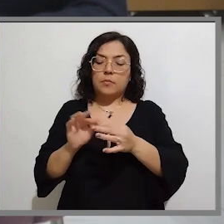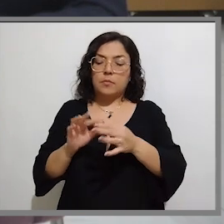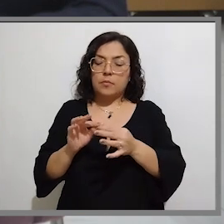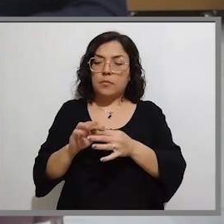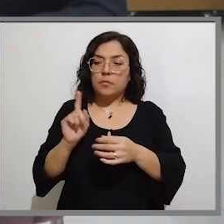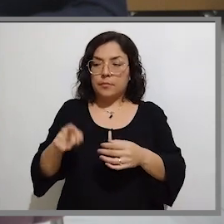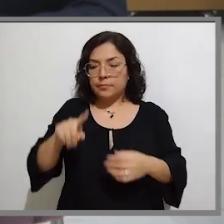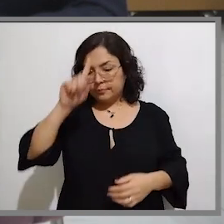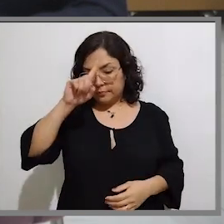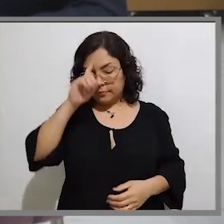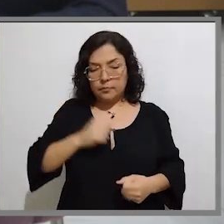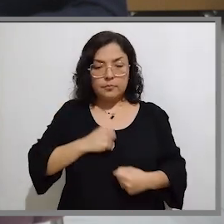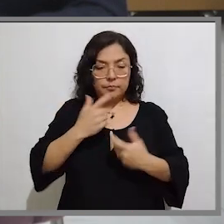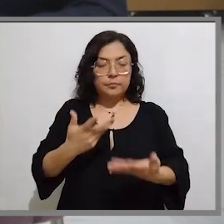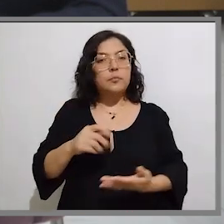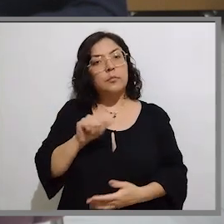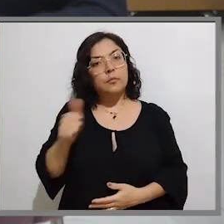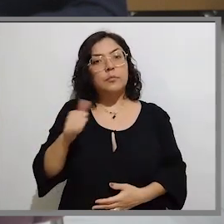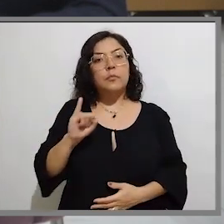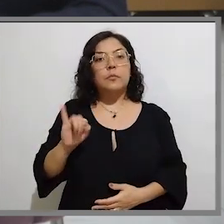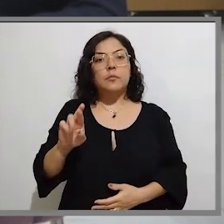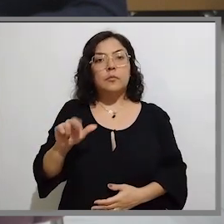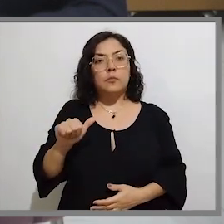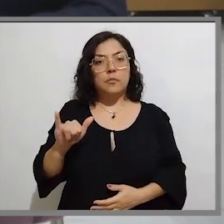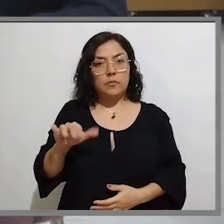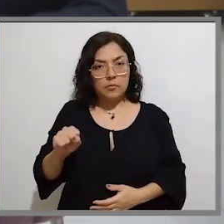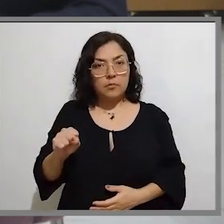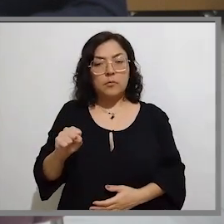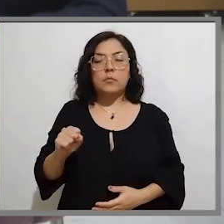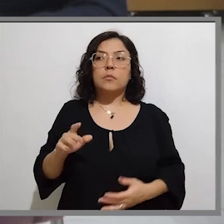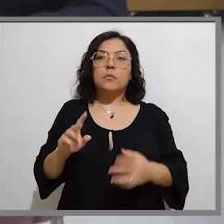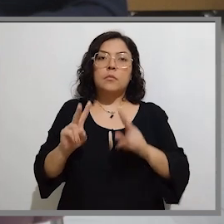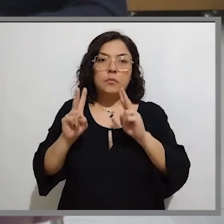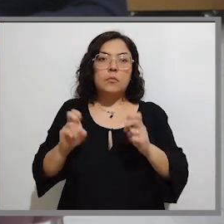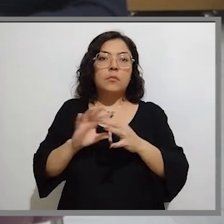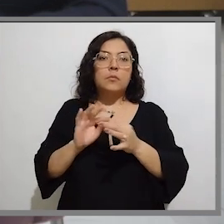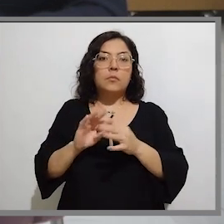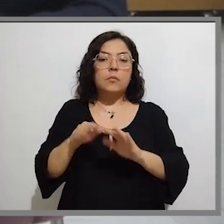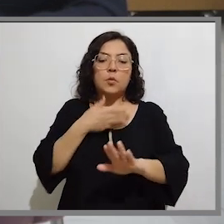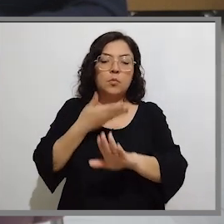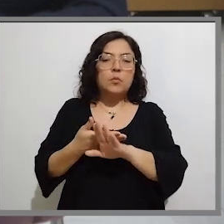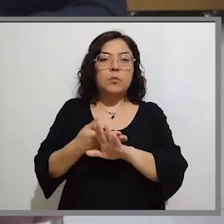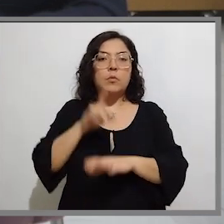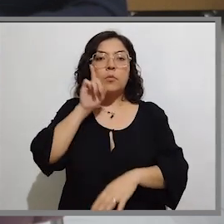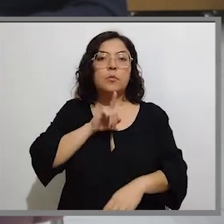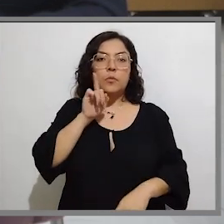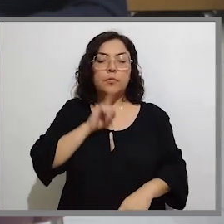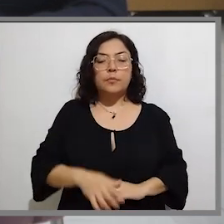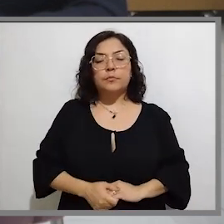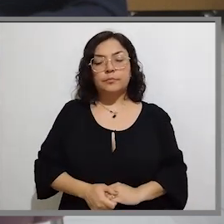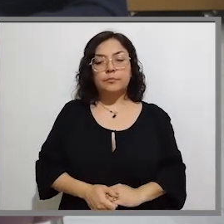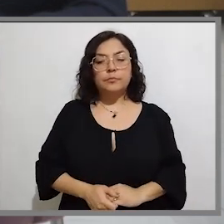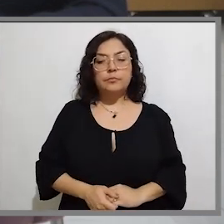reflexiones, avances y retos, de Iraíz Portillo Cancino, la violencia política contra las mujeres en razón de género en la política formal y no